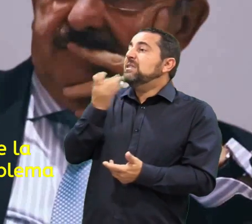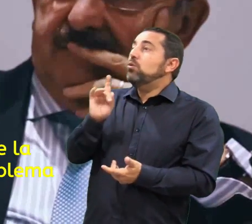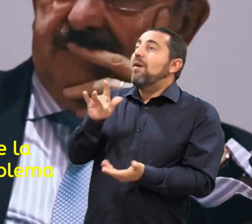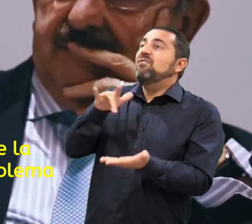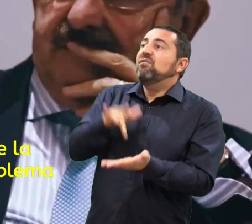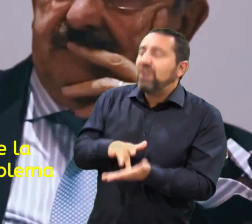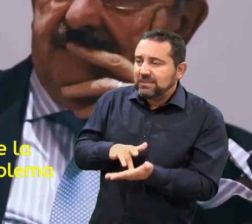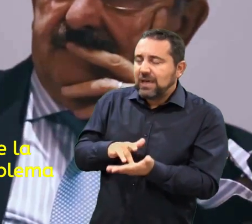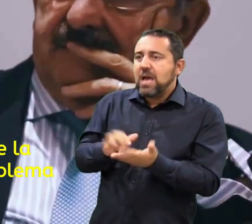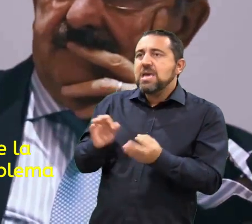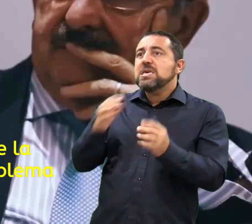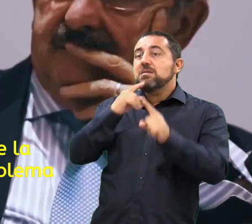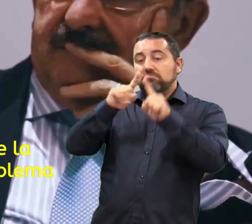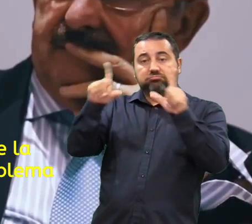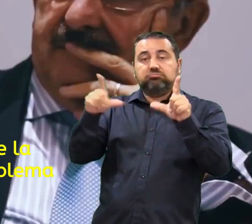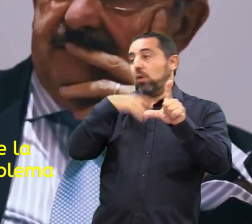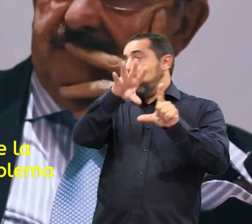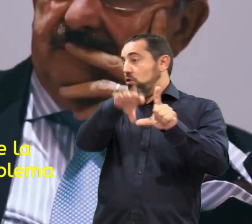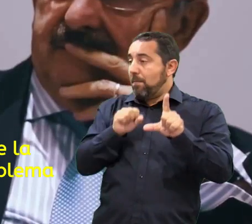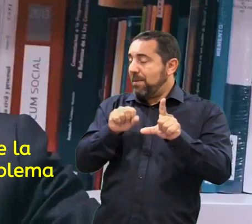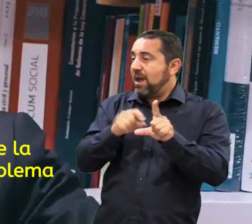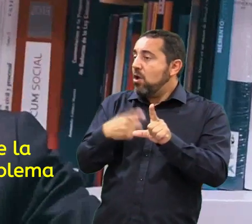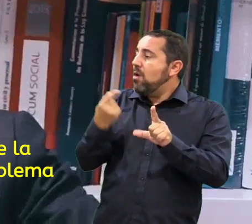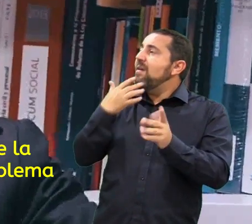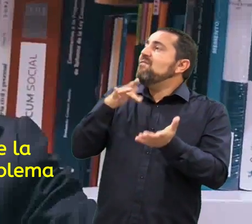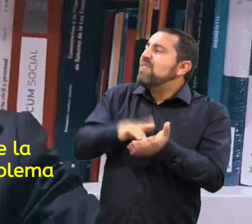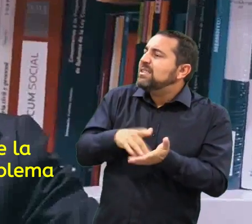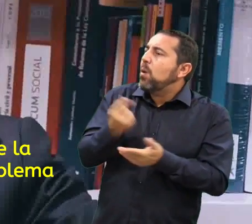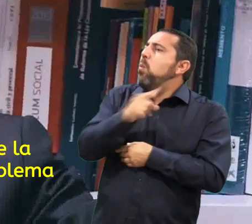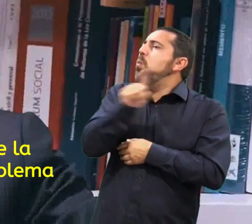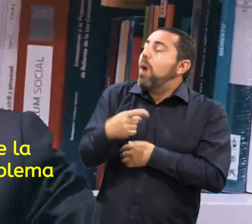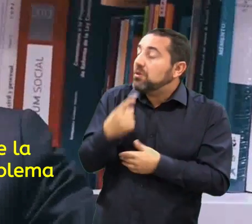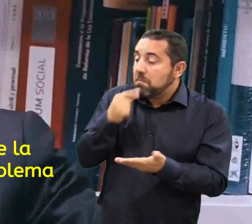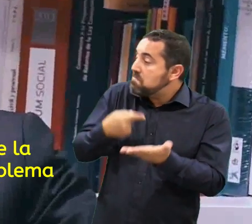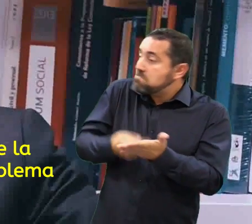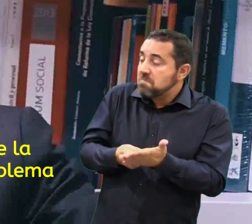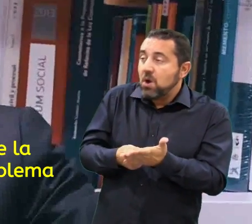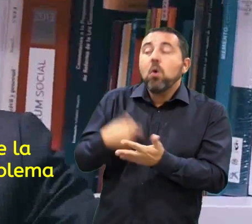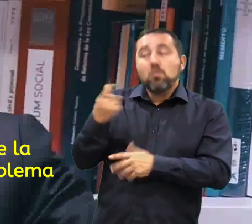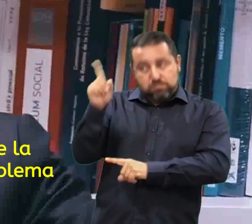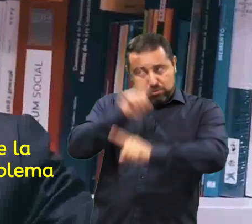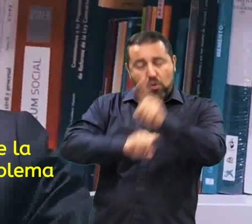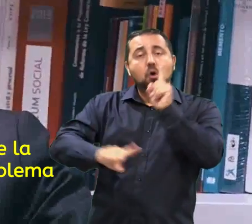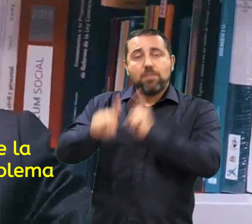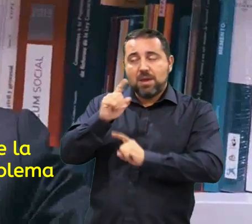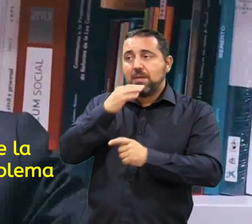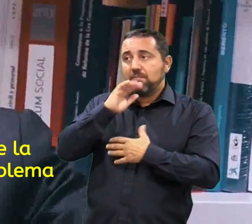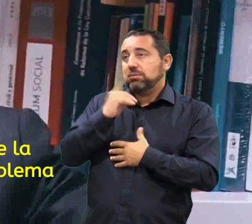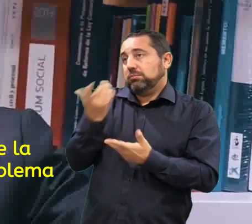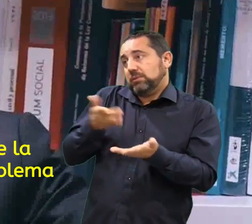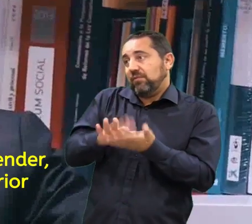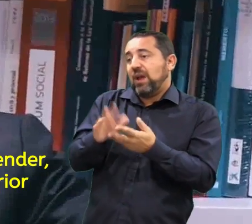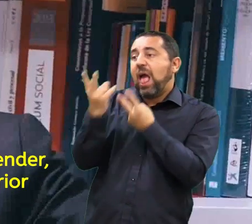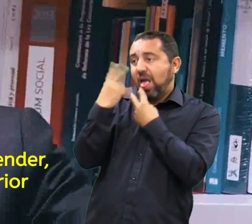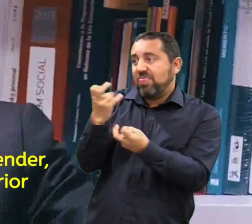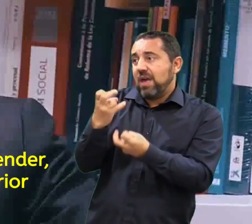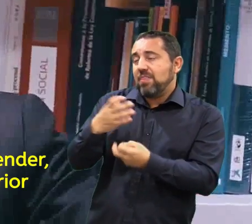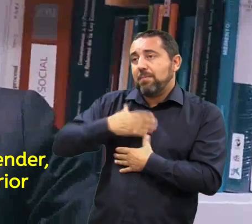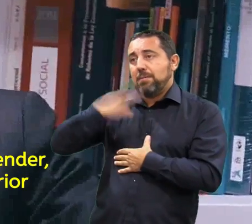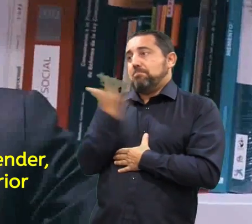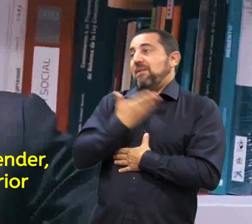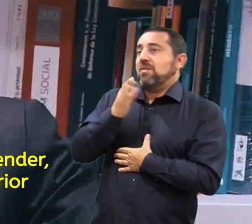no justificas la fecha y el importe de la adquisición, pues puedes encontrarte con un problema de tributación de